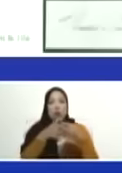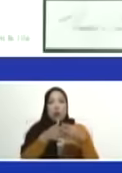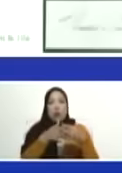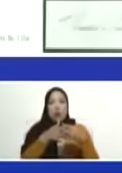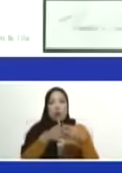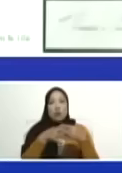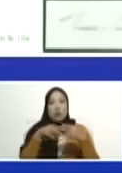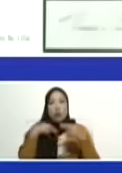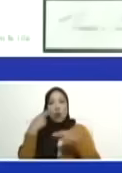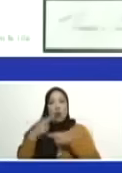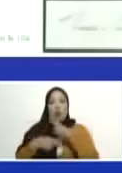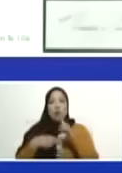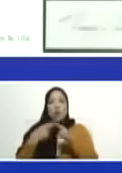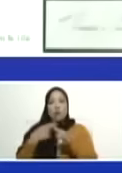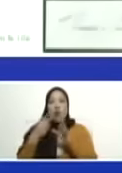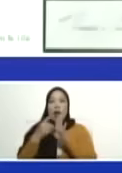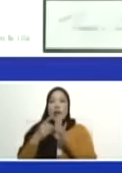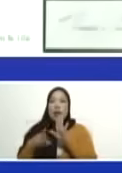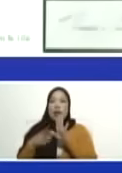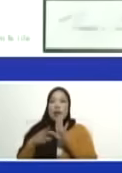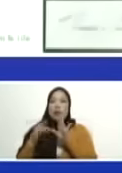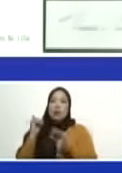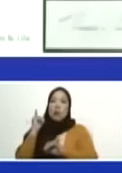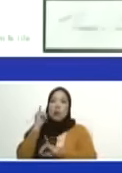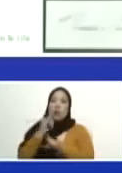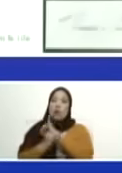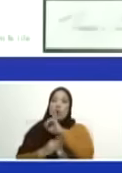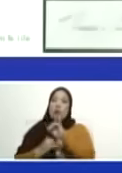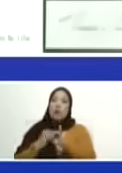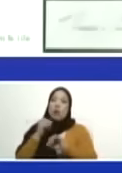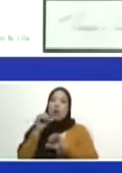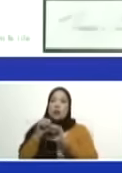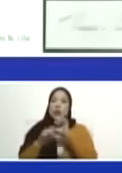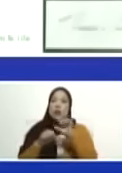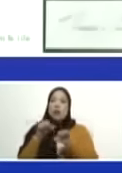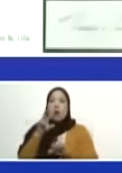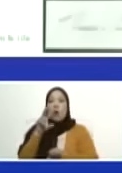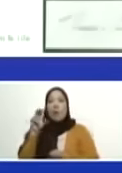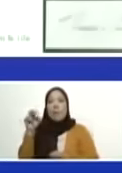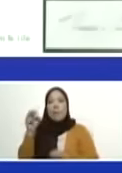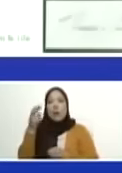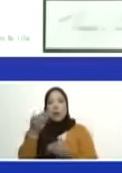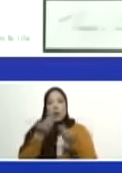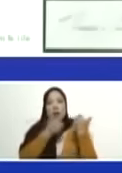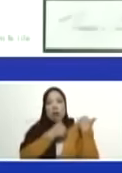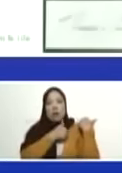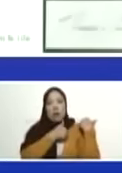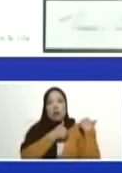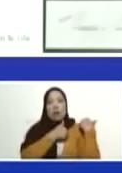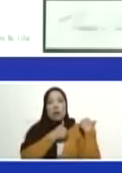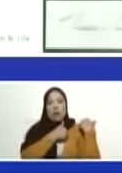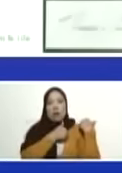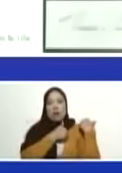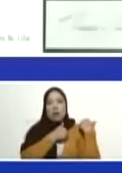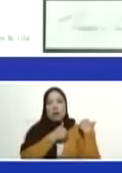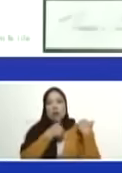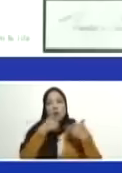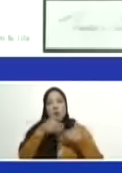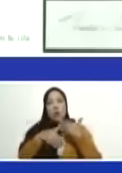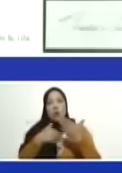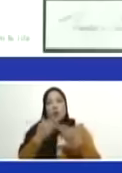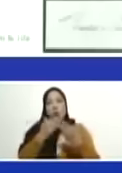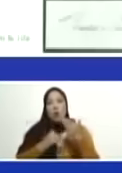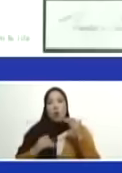la humanidad con el derecho internacional. Luego, en el resto del siglo XX, se encargaría de poner las cosas en su